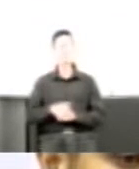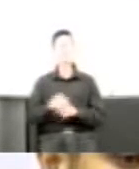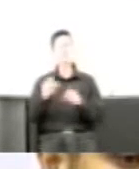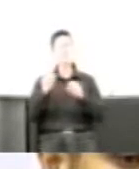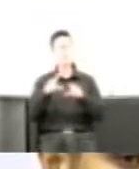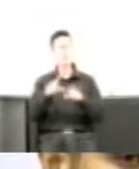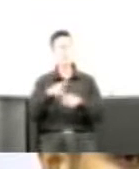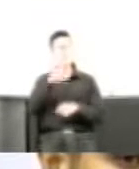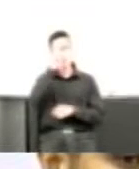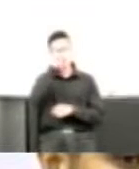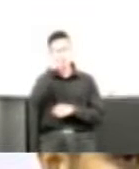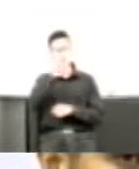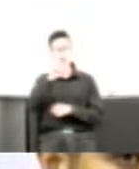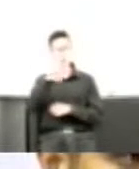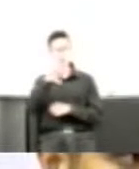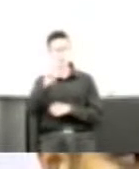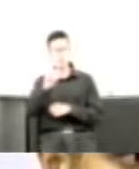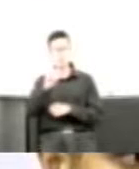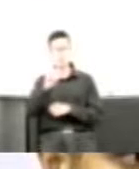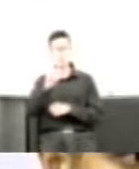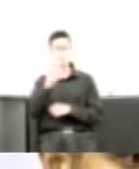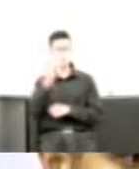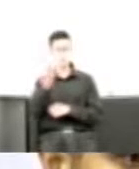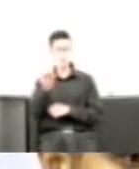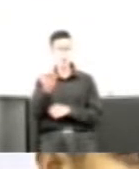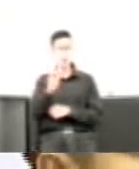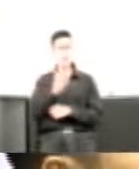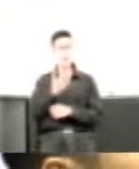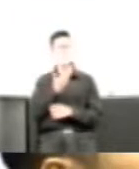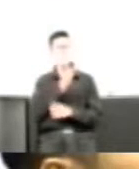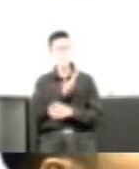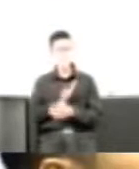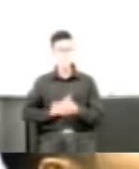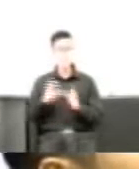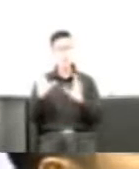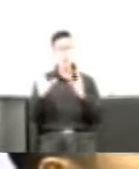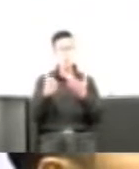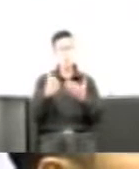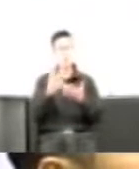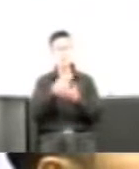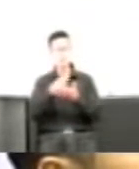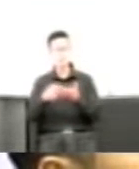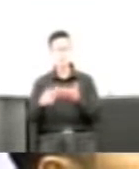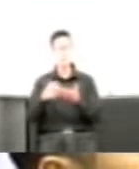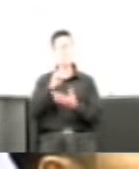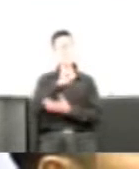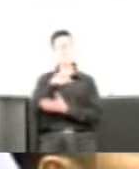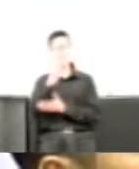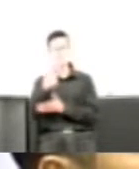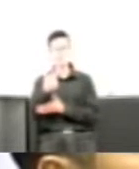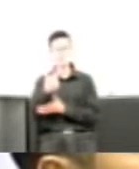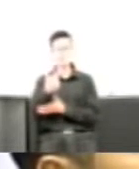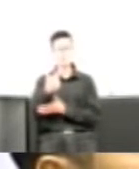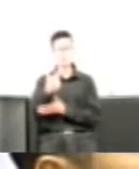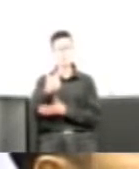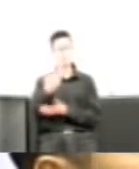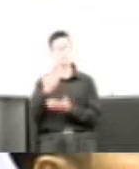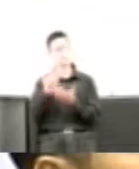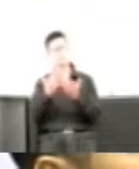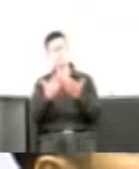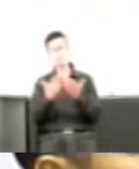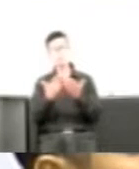también del consejero Antonio Ortiz Hernández, que es presidente del comité editorial del Instituto Electoral del Estado de Guanajuato, y decir, bueno, que